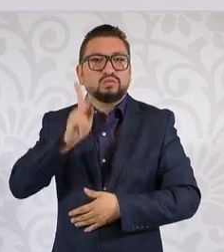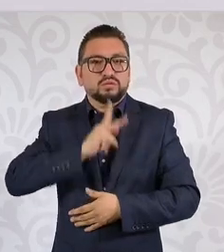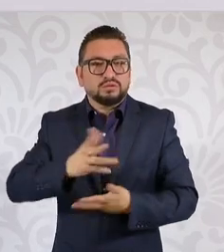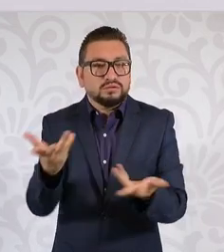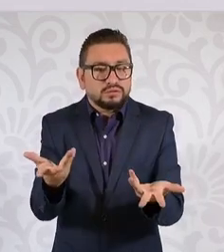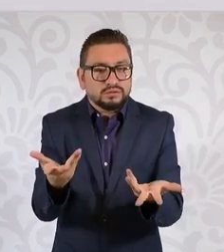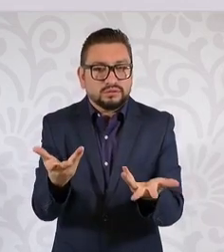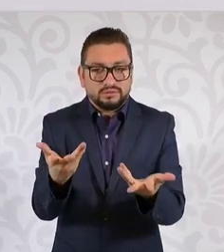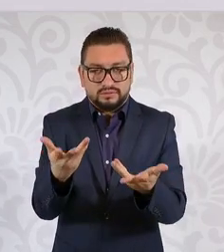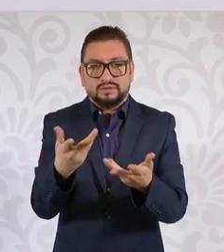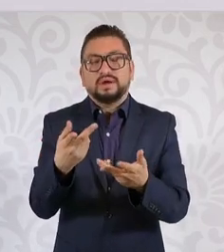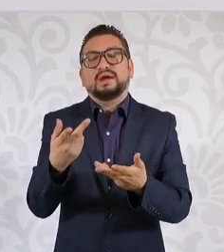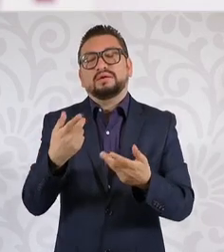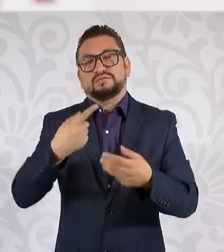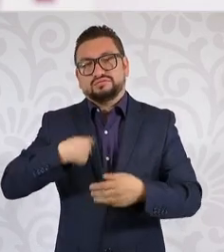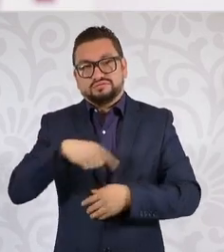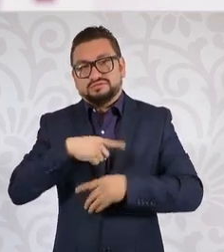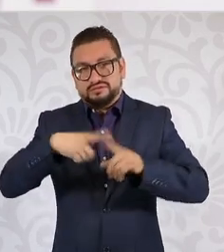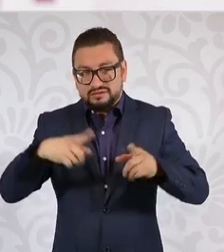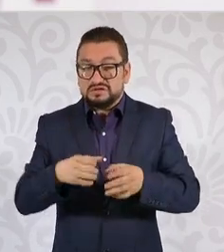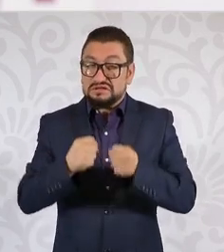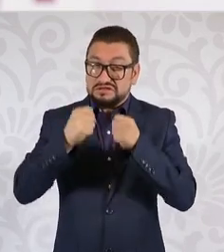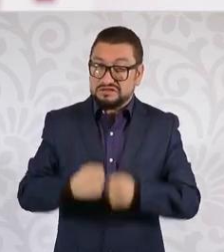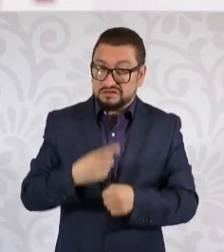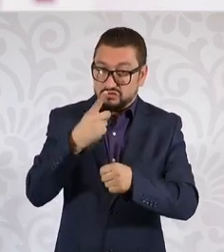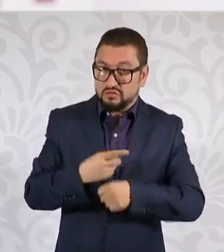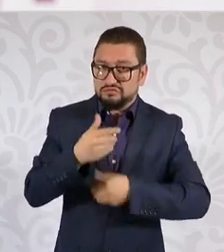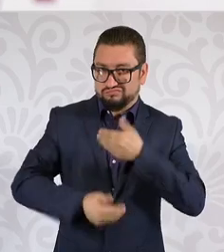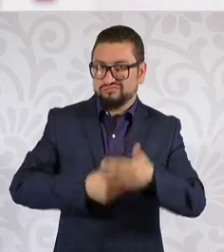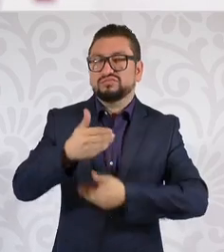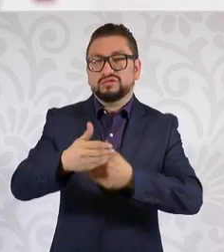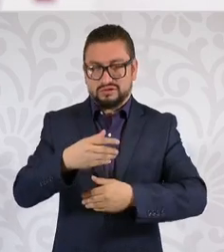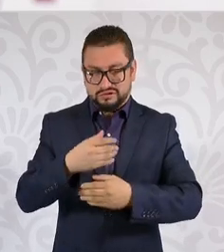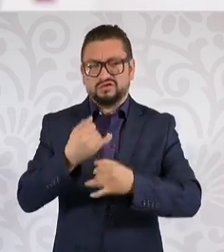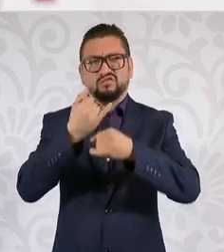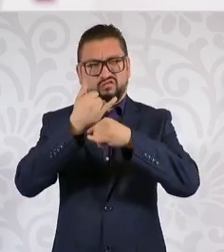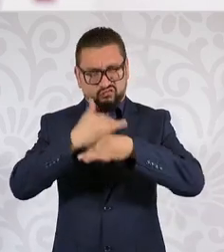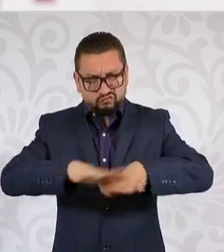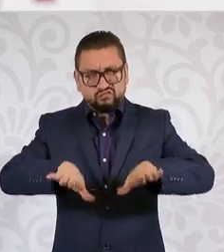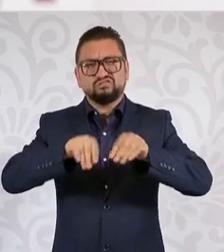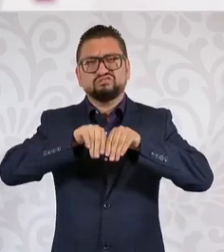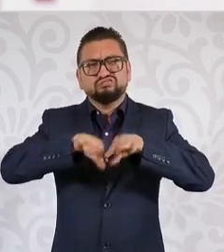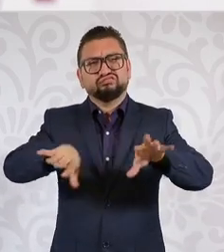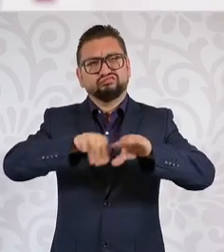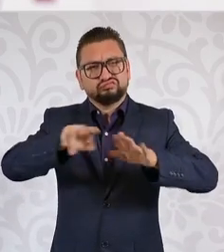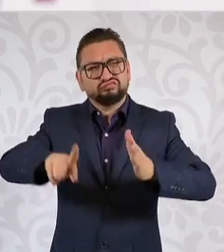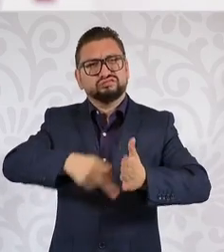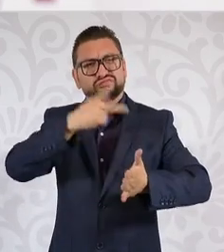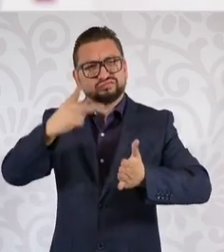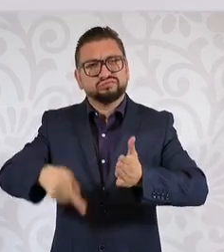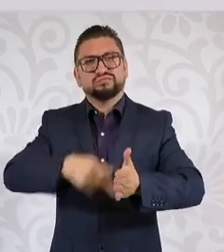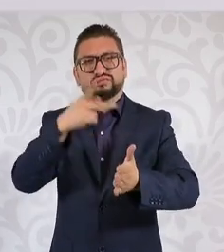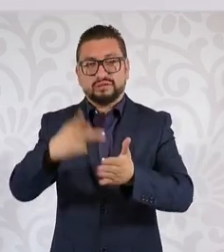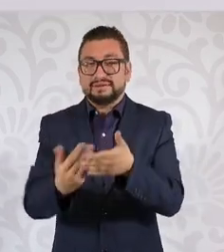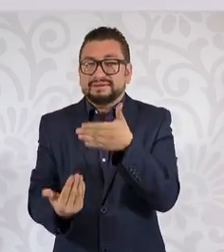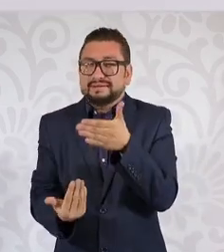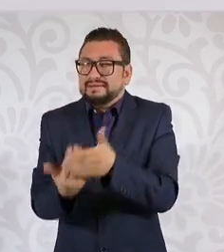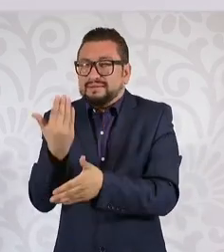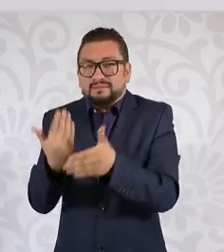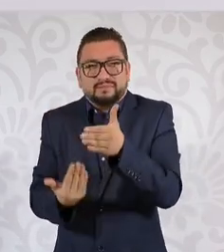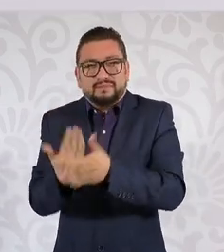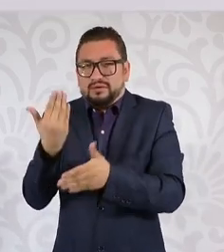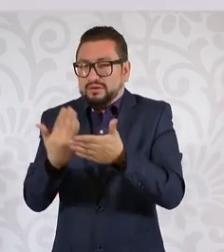Entonces, la estrategia de seguridad va a funcionar y vamos a estar informando permanentemente. Nos reunimos todas las mañanas